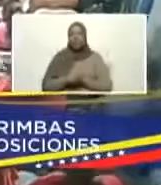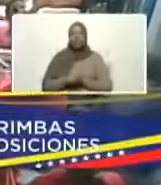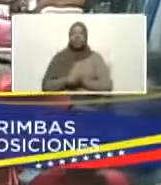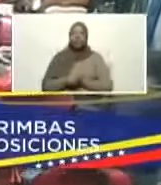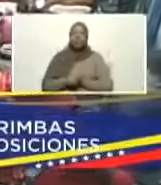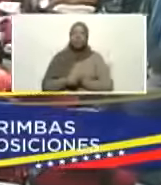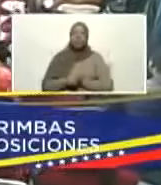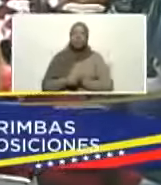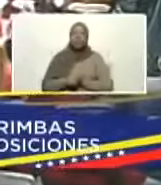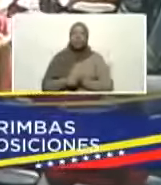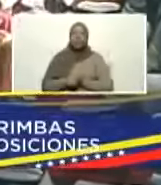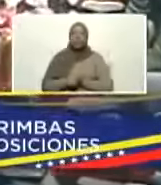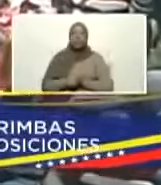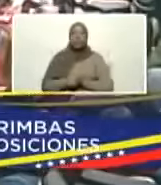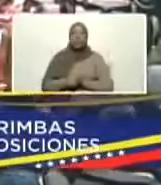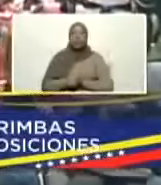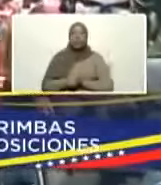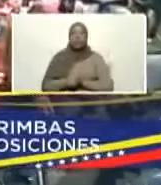Marcelino.